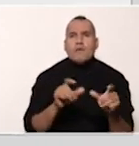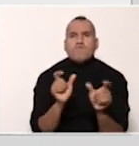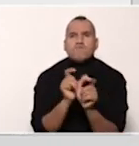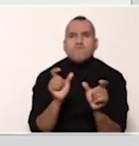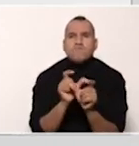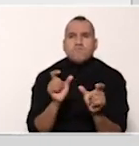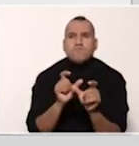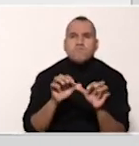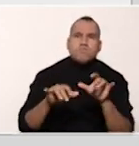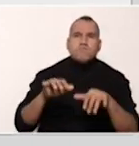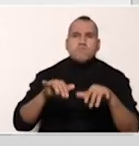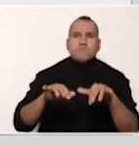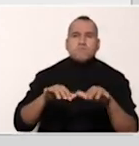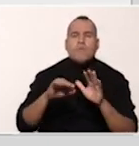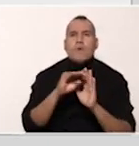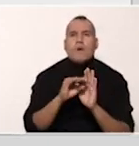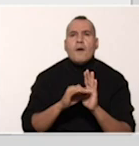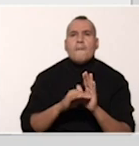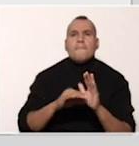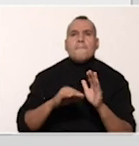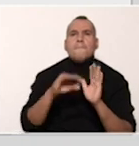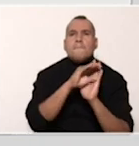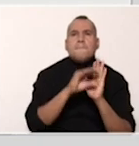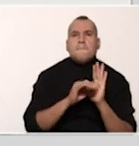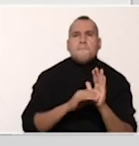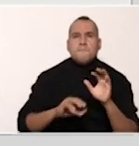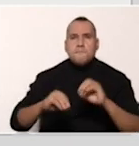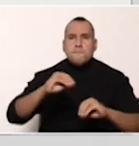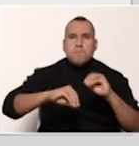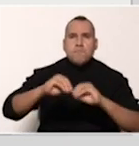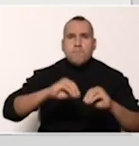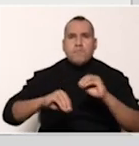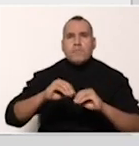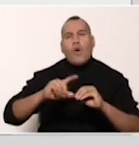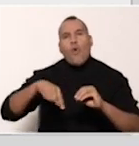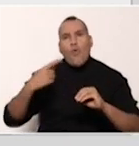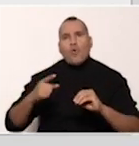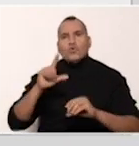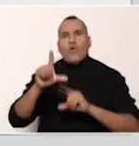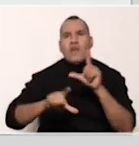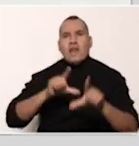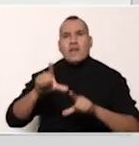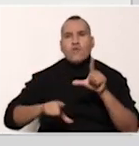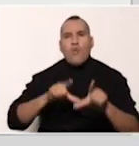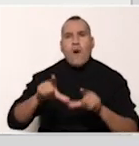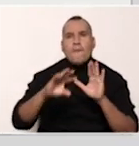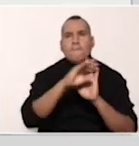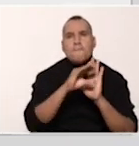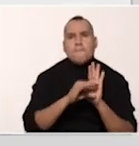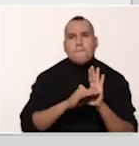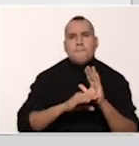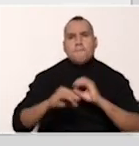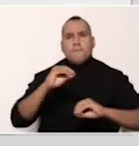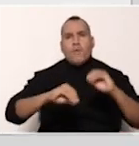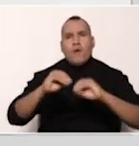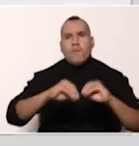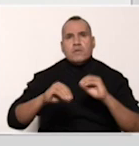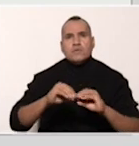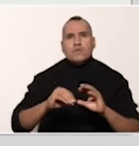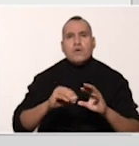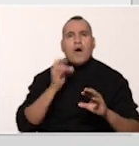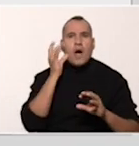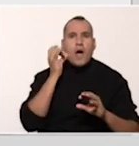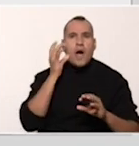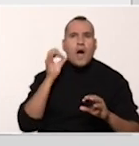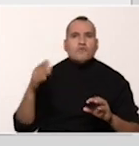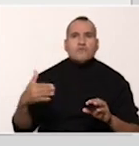en HTML, puedo programar también en PHP y en otras lenguaje de programación. ¿Cuál es la ventaja de Bluefish? Que yo puedo ir colocando